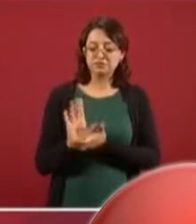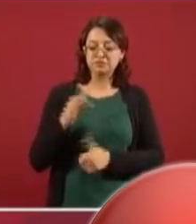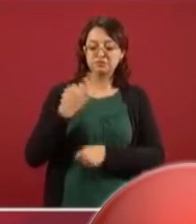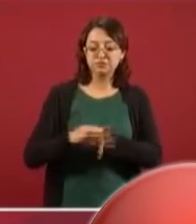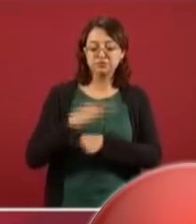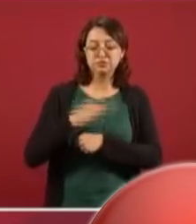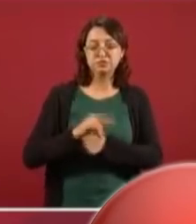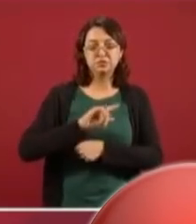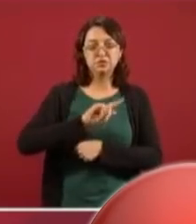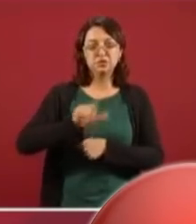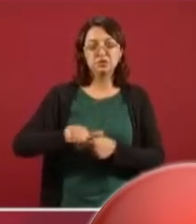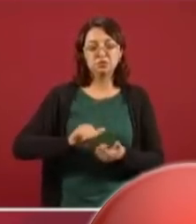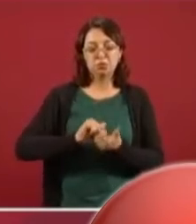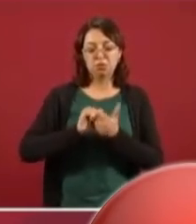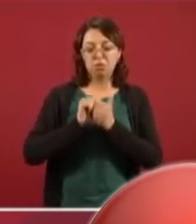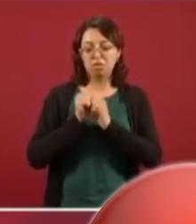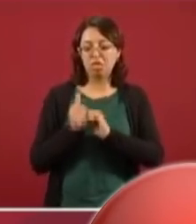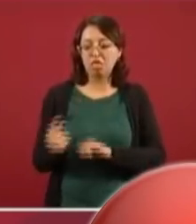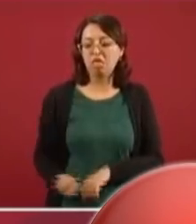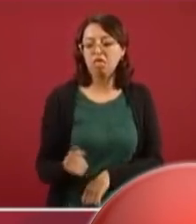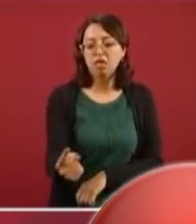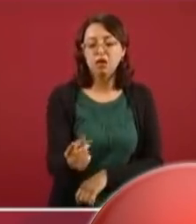hay atención.